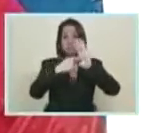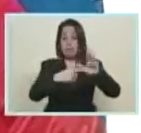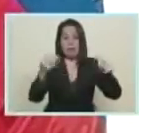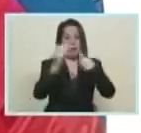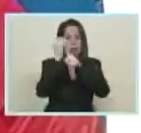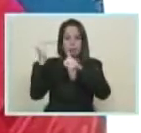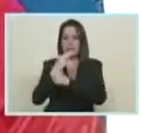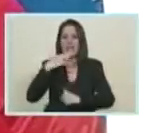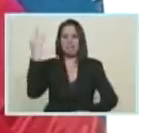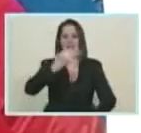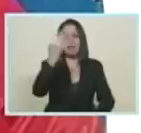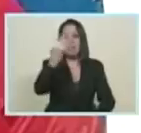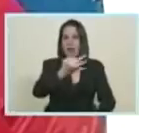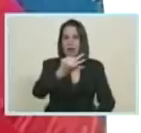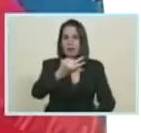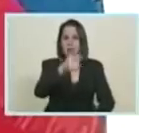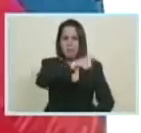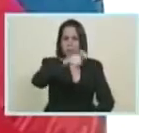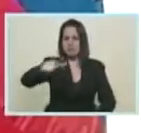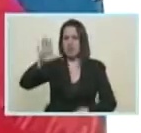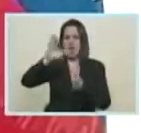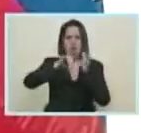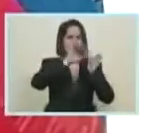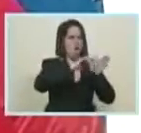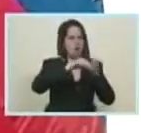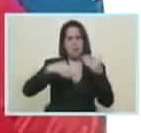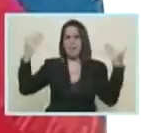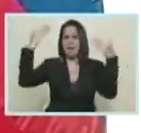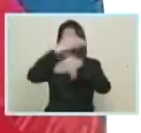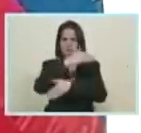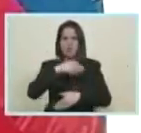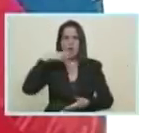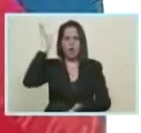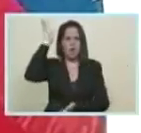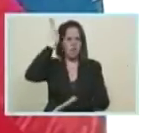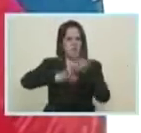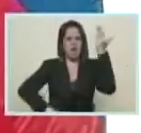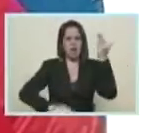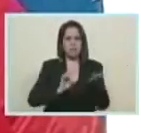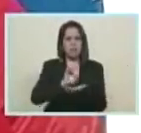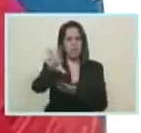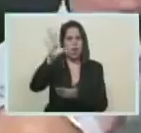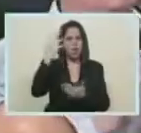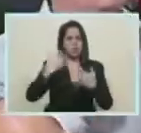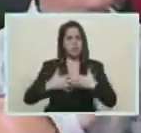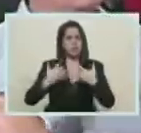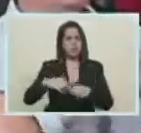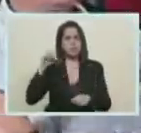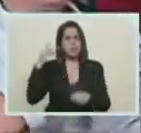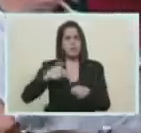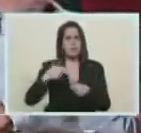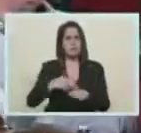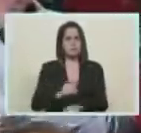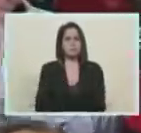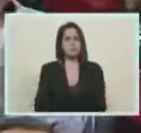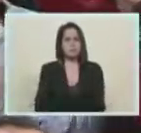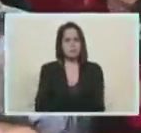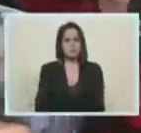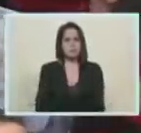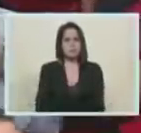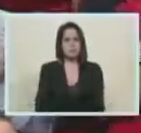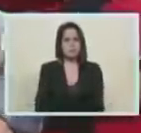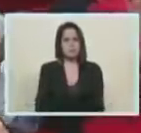descubrimos. Bandidos, ladrones, mafiosos, ¡fuera de PDVSA! ¡Fuera de PDVSA!